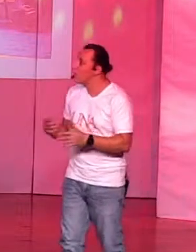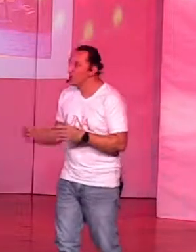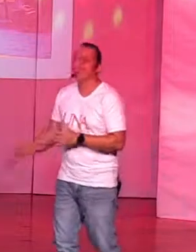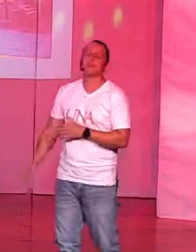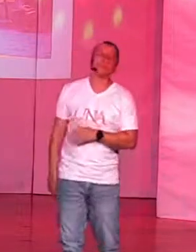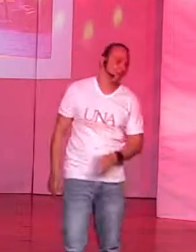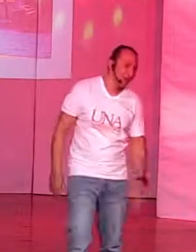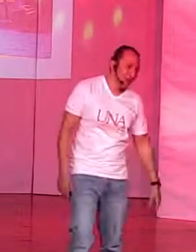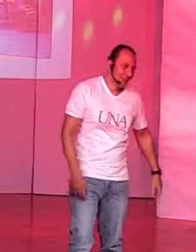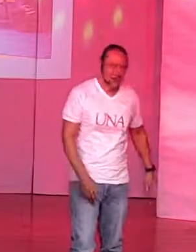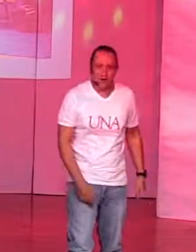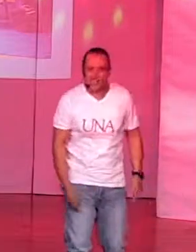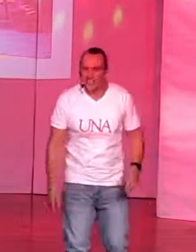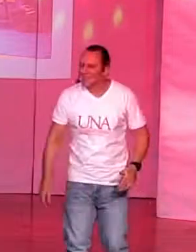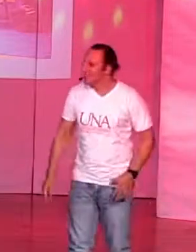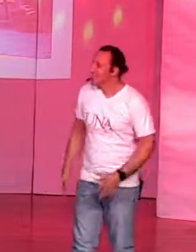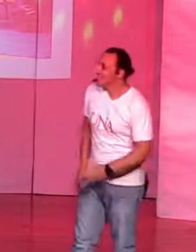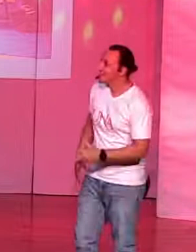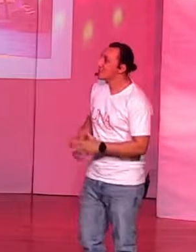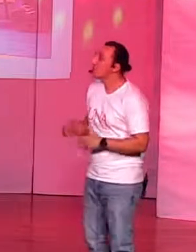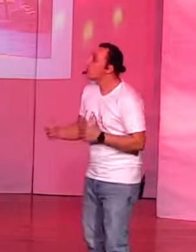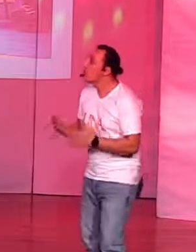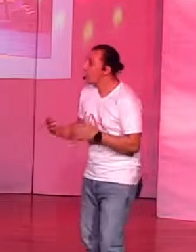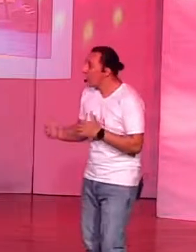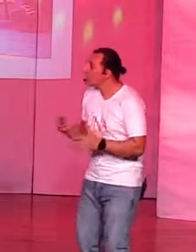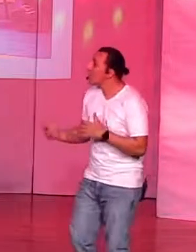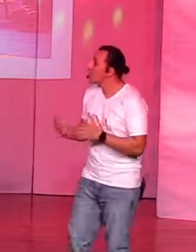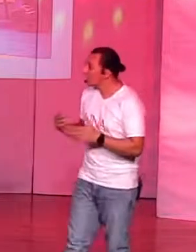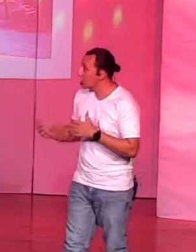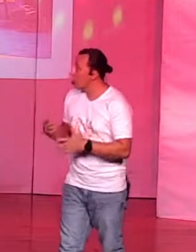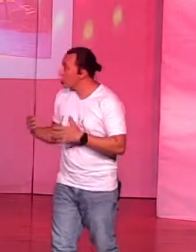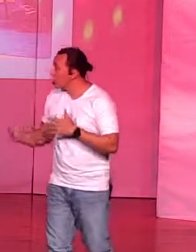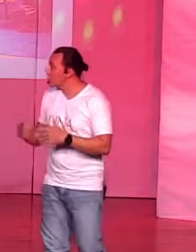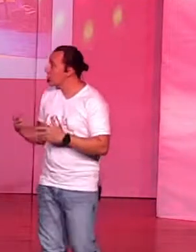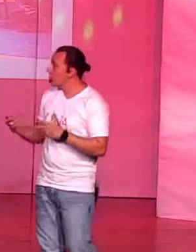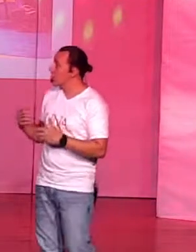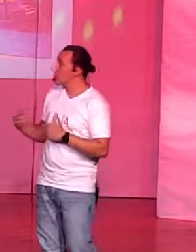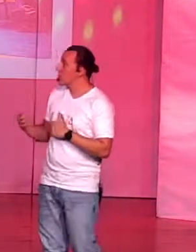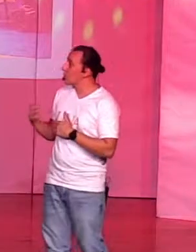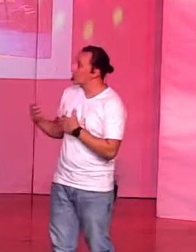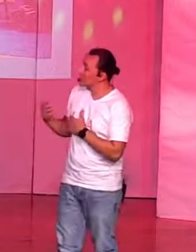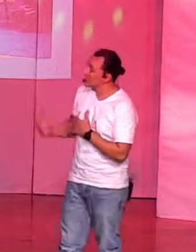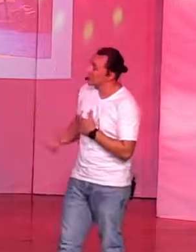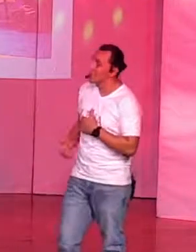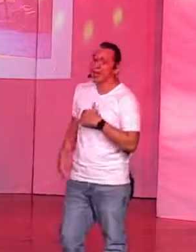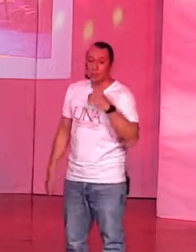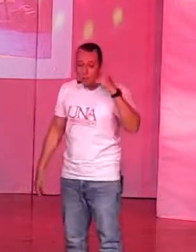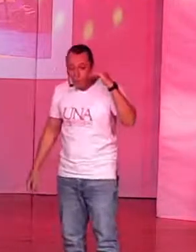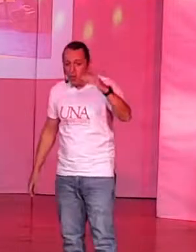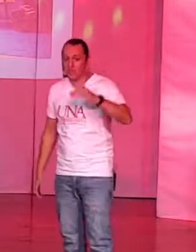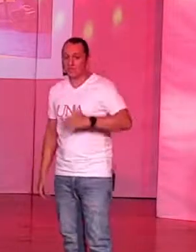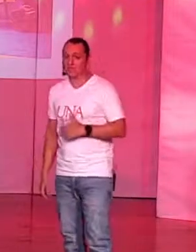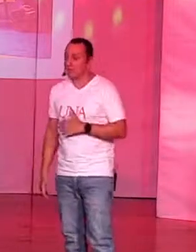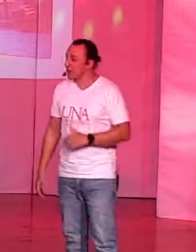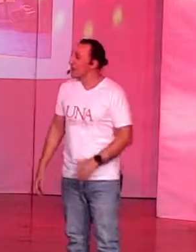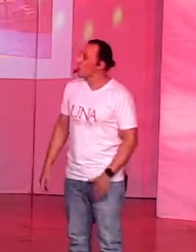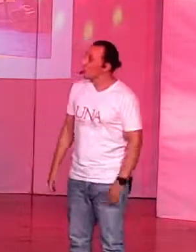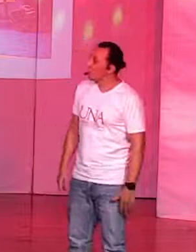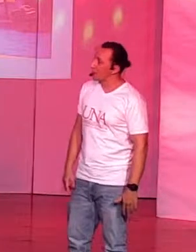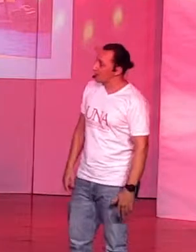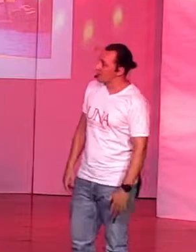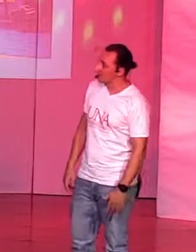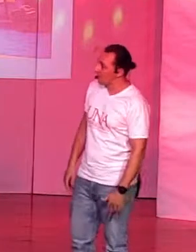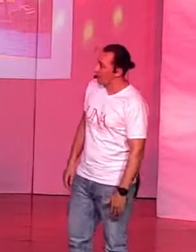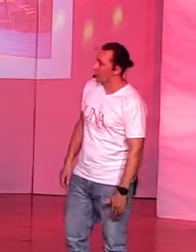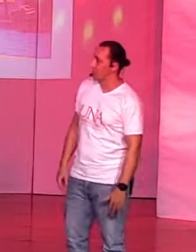como o yo, muy bueno, no lo sé. Si usted es muy, sí, bueno en algún deporte, con algún instrumento, okay, alguna agrupación, okay, artística, puede participar